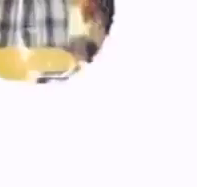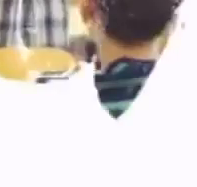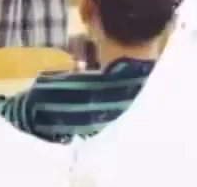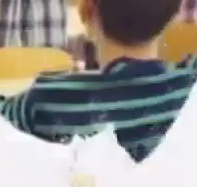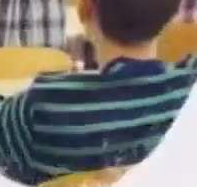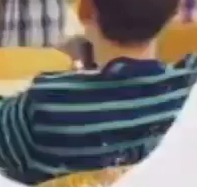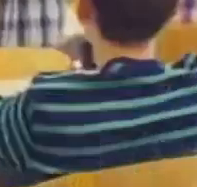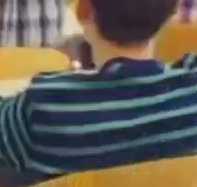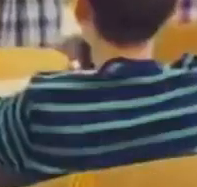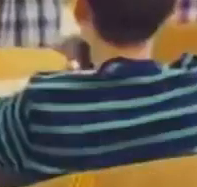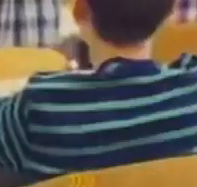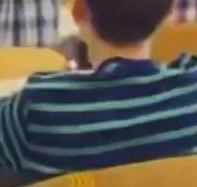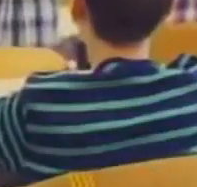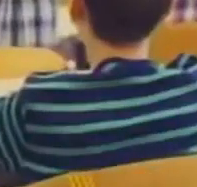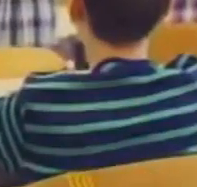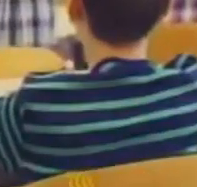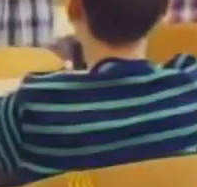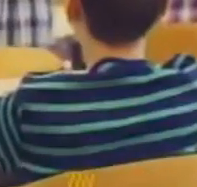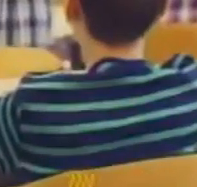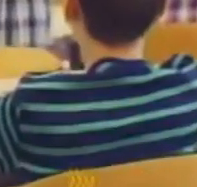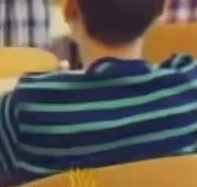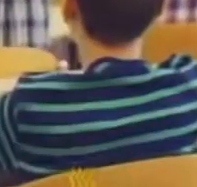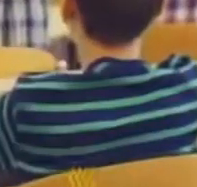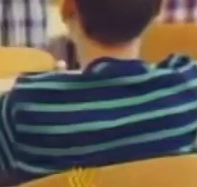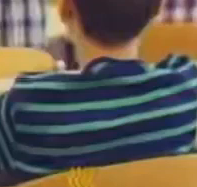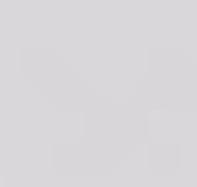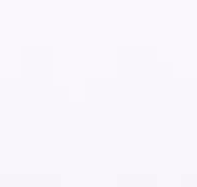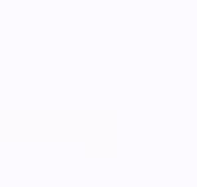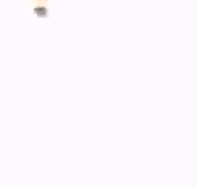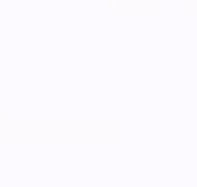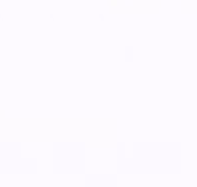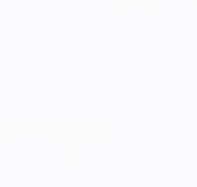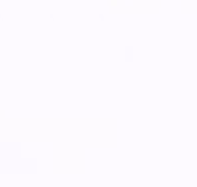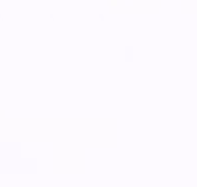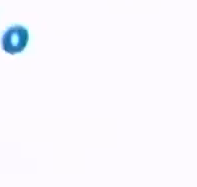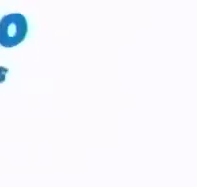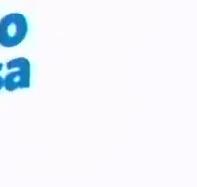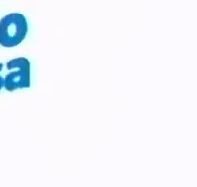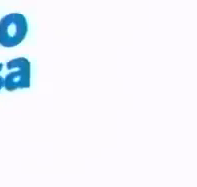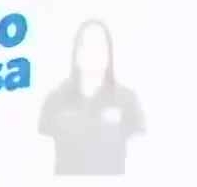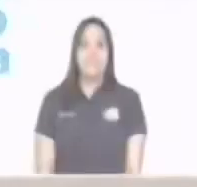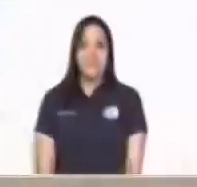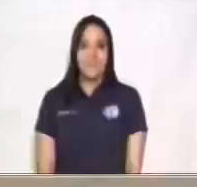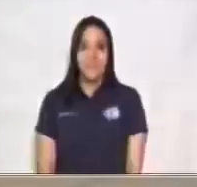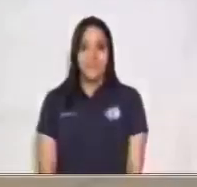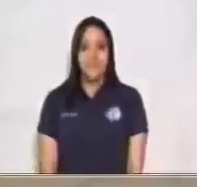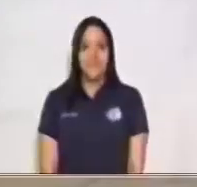A continuación, Matemática, quinto diversificado.